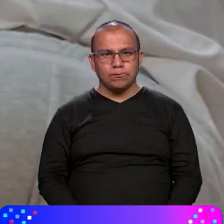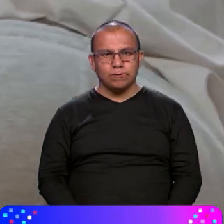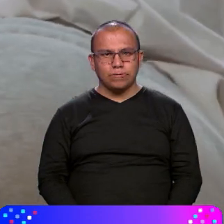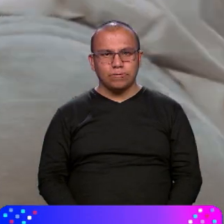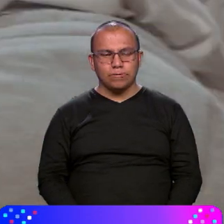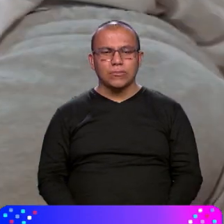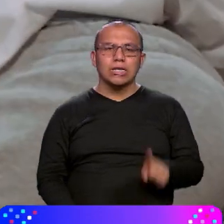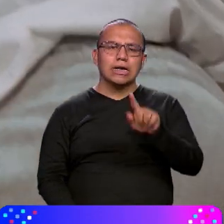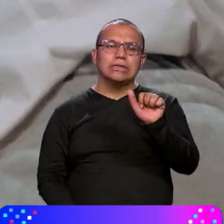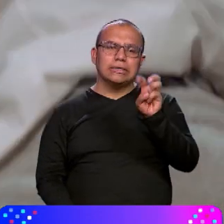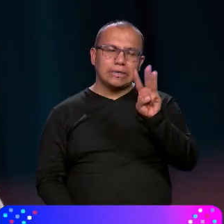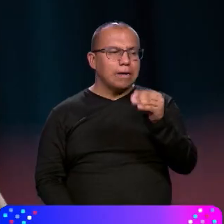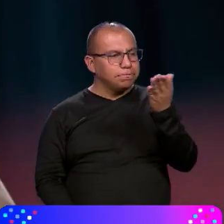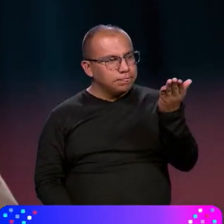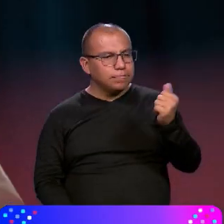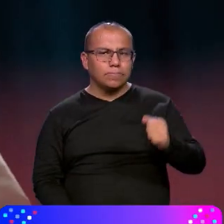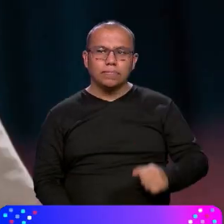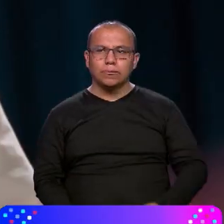Sam.